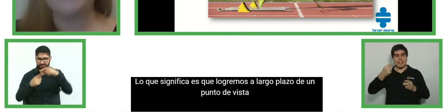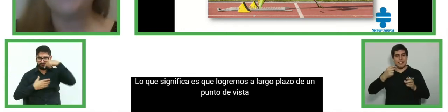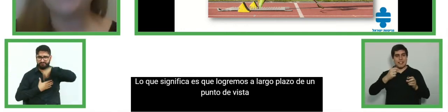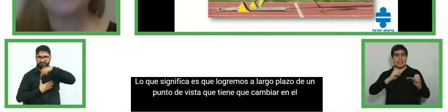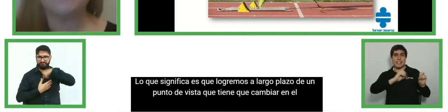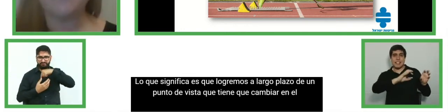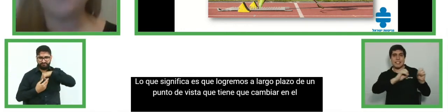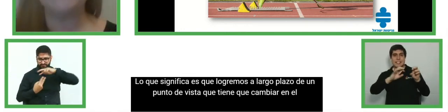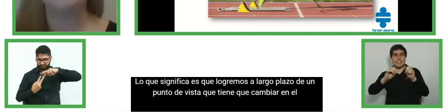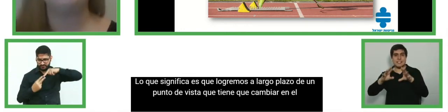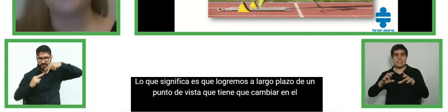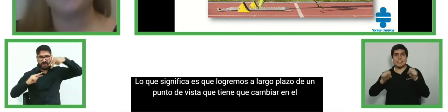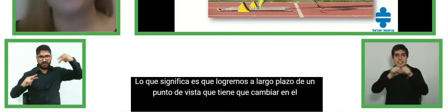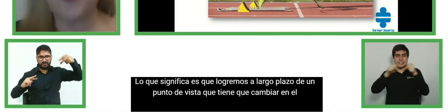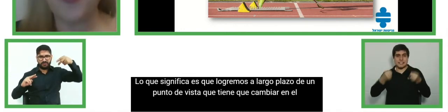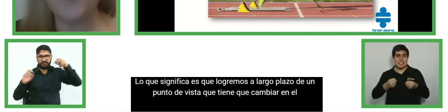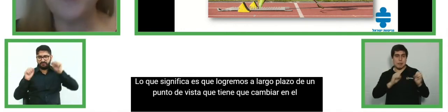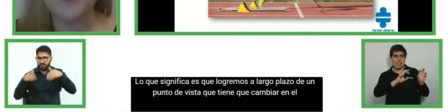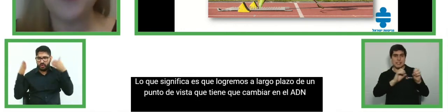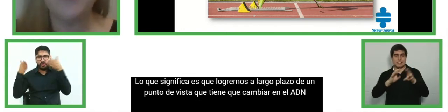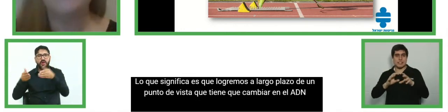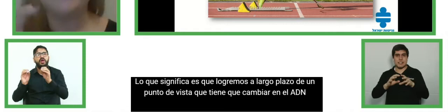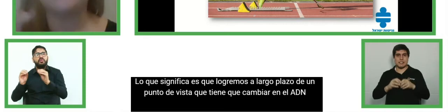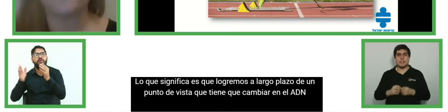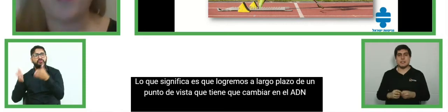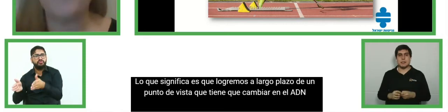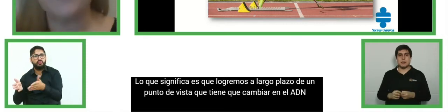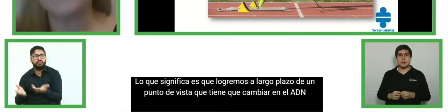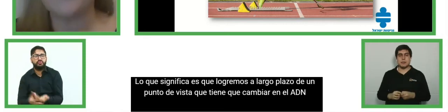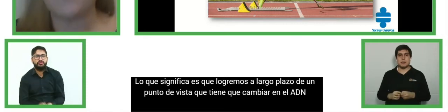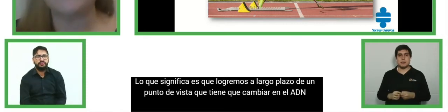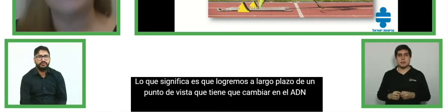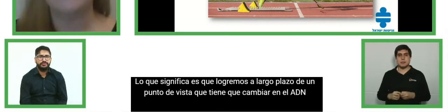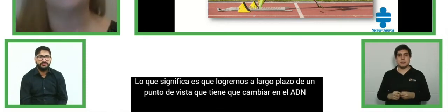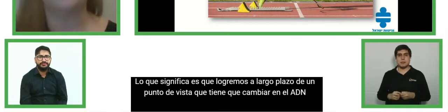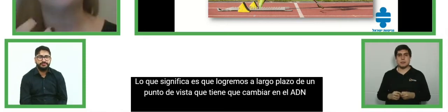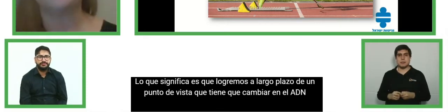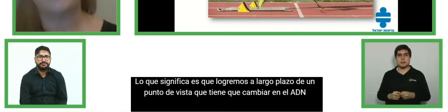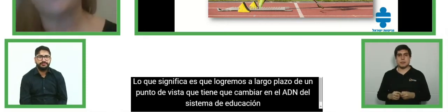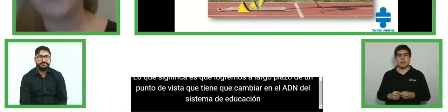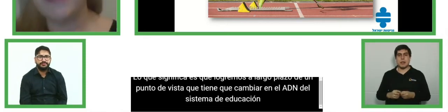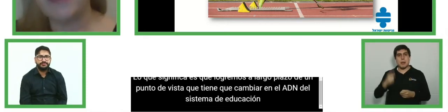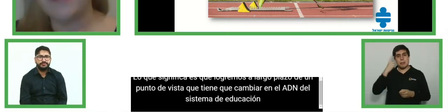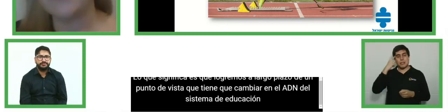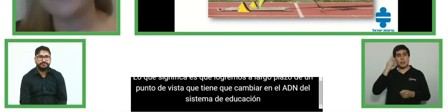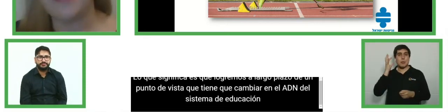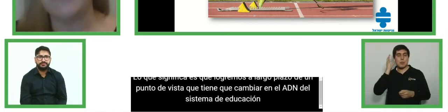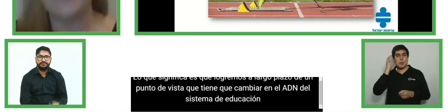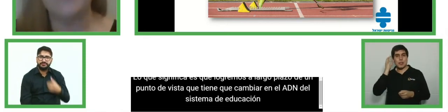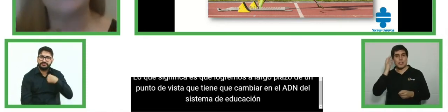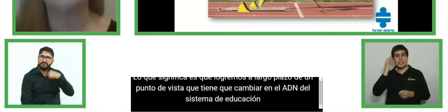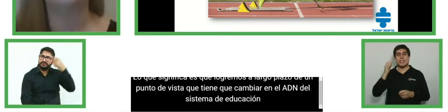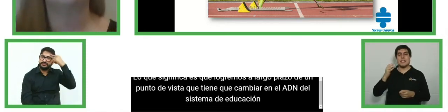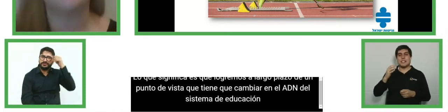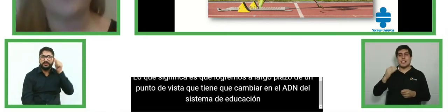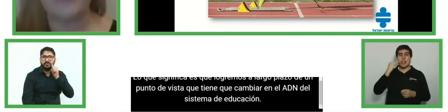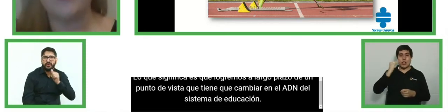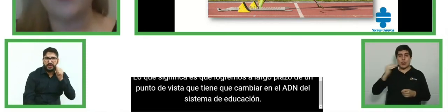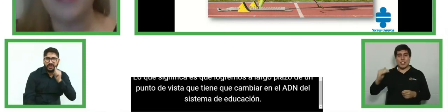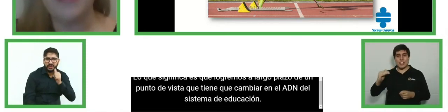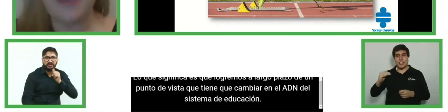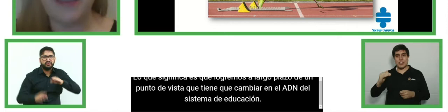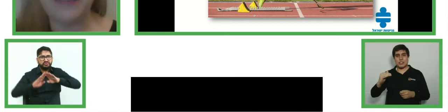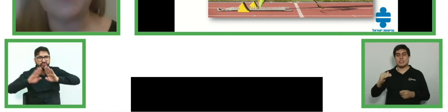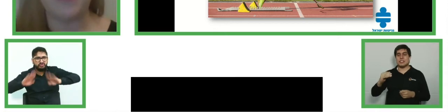Y siempre, yo creo que, cito a Whitney Houston, creo que los niños son nuestro futuro. Y esto tiene que cambiar.